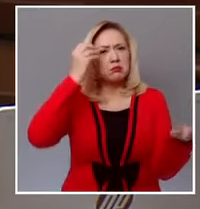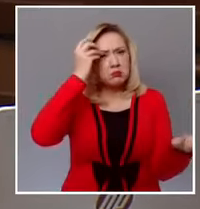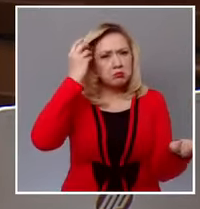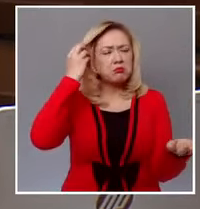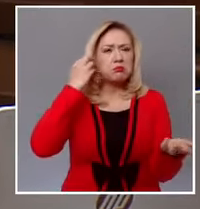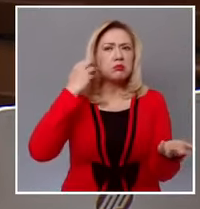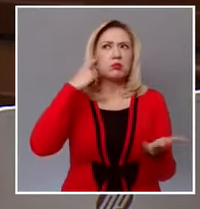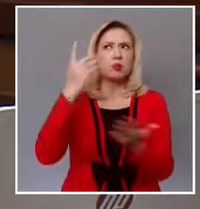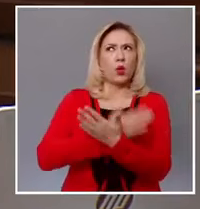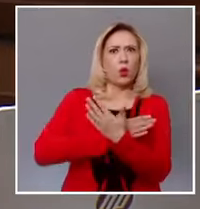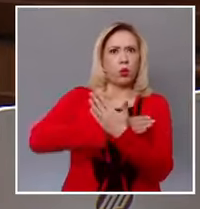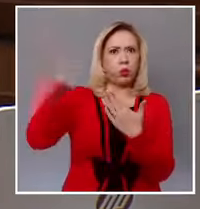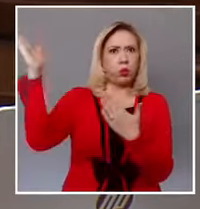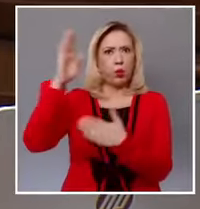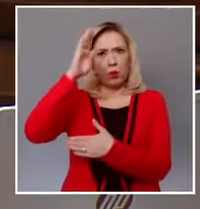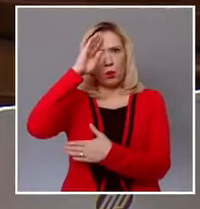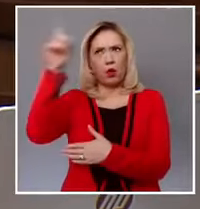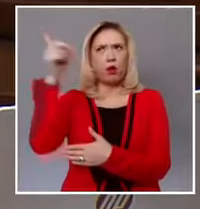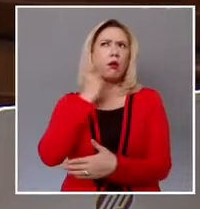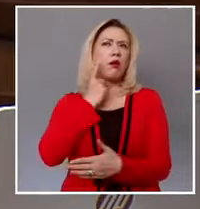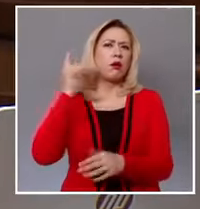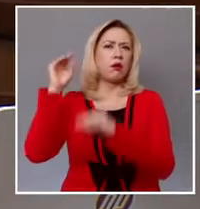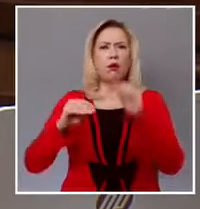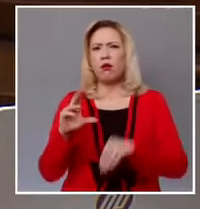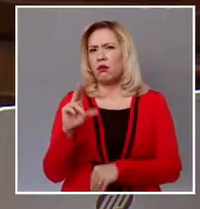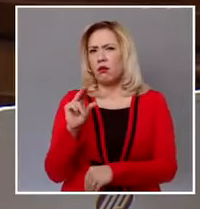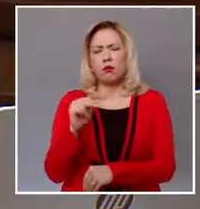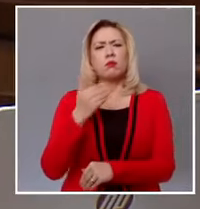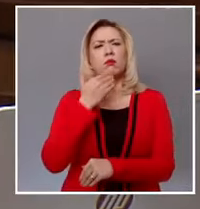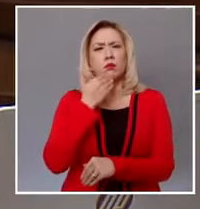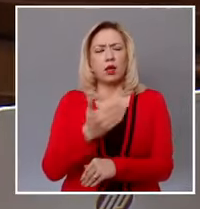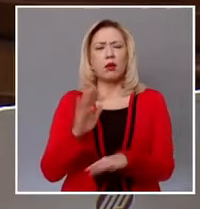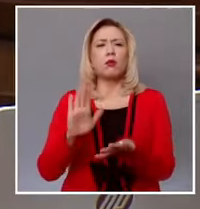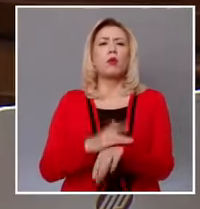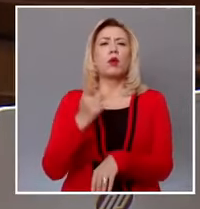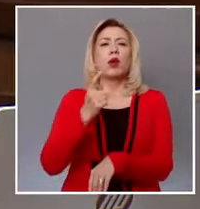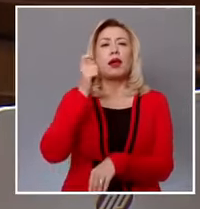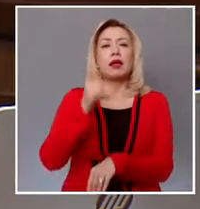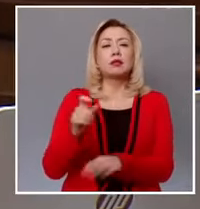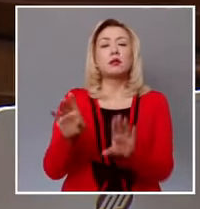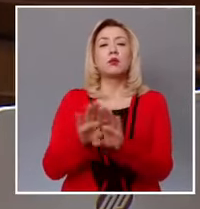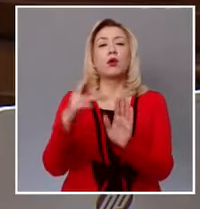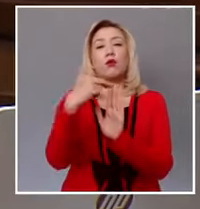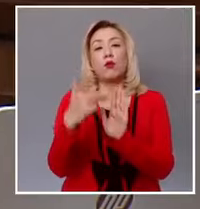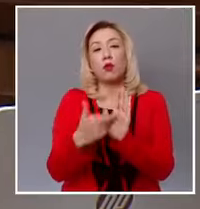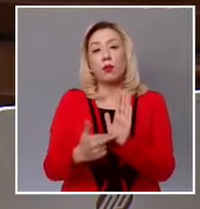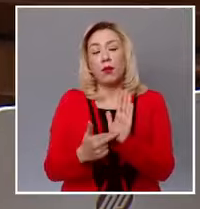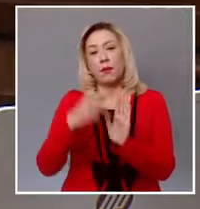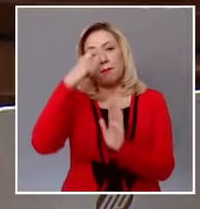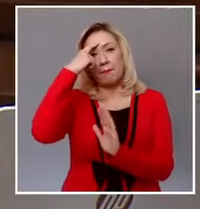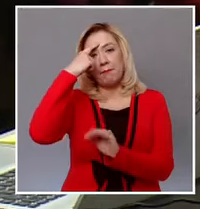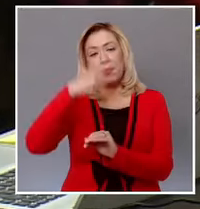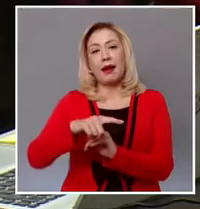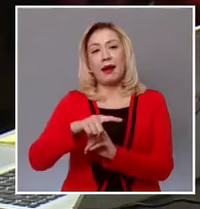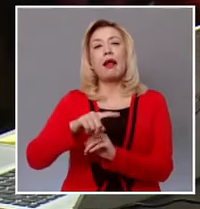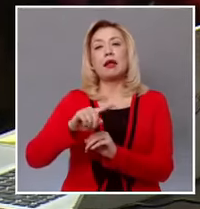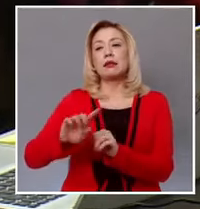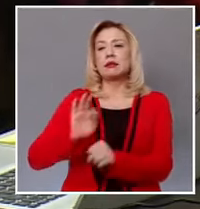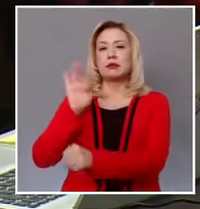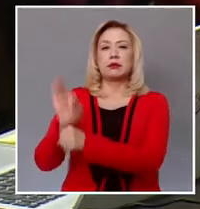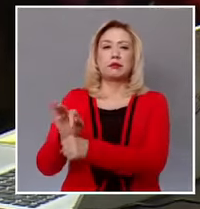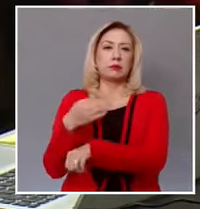legislador, aunado a que ello contraviene la mecánica dentro de la suspensión en el amparo directo.